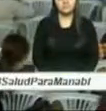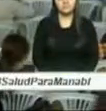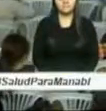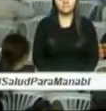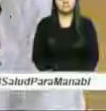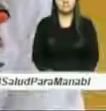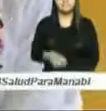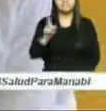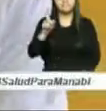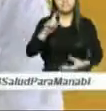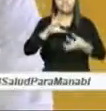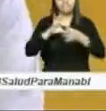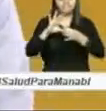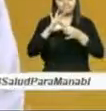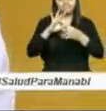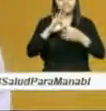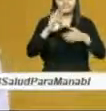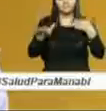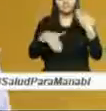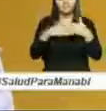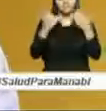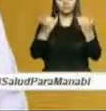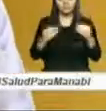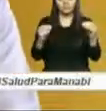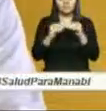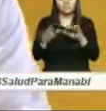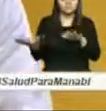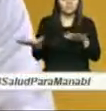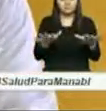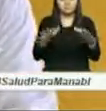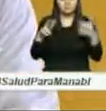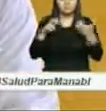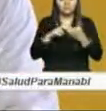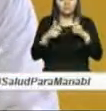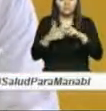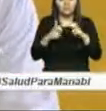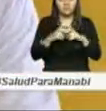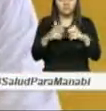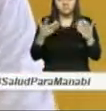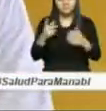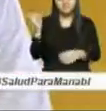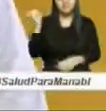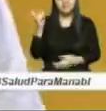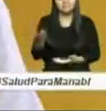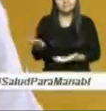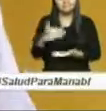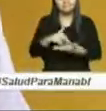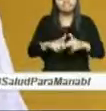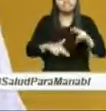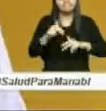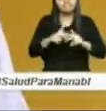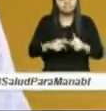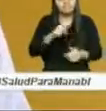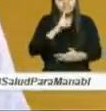Queridas compañeras, compañeros, frente a la tragedia, la necesidad de reconstruir es inmensa.